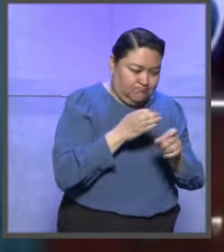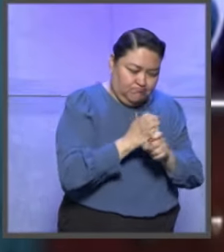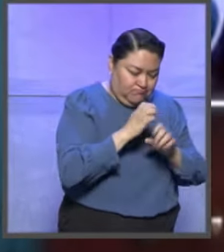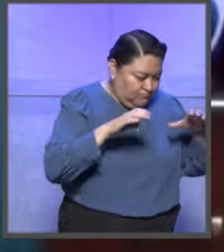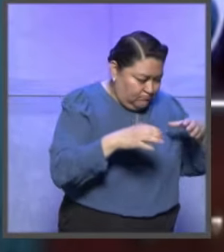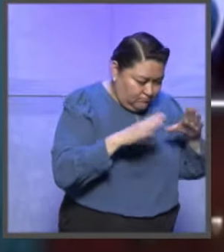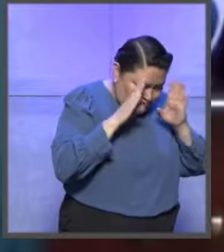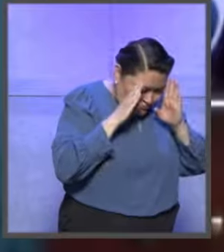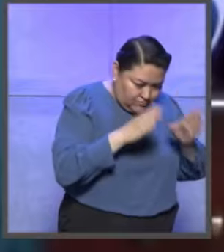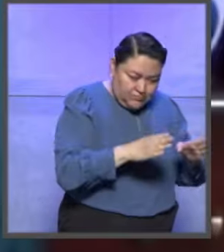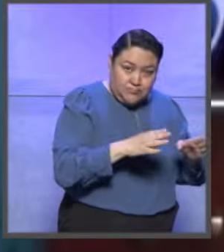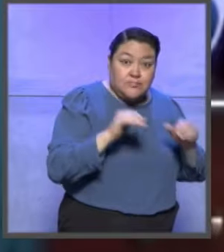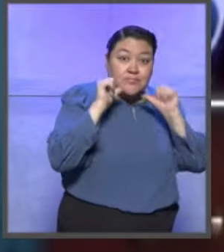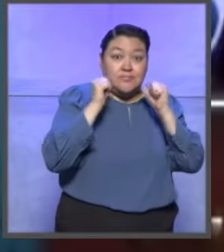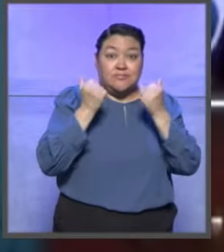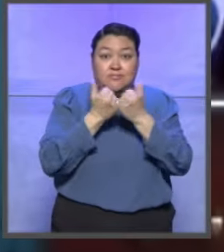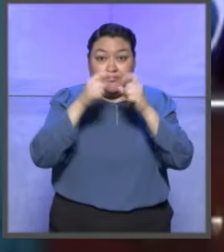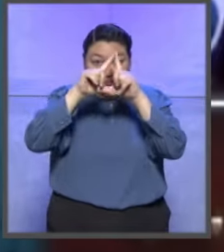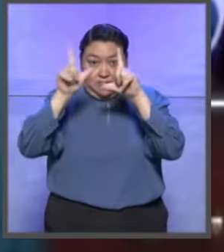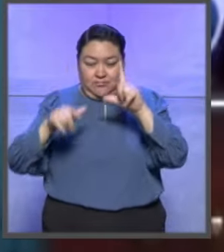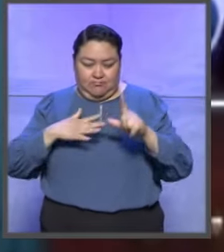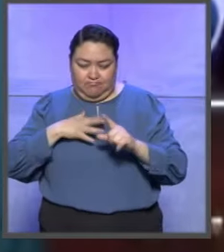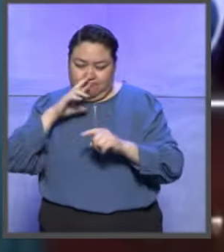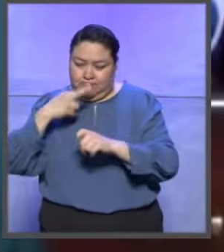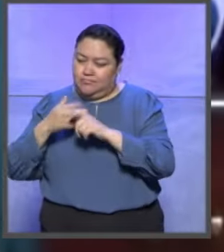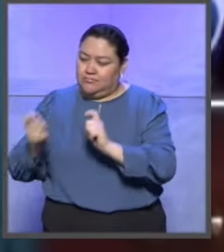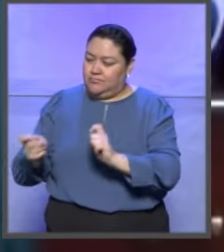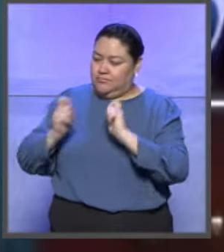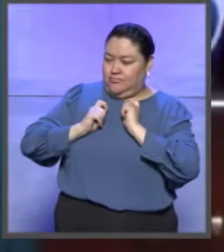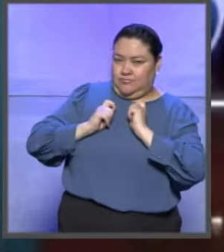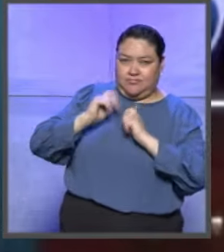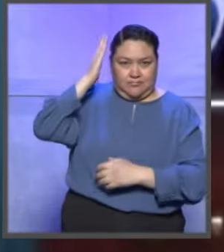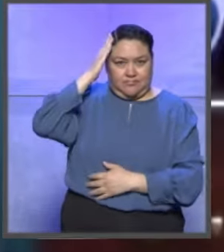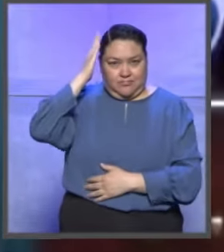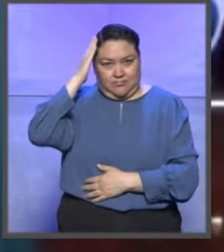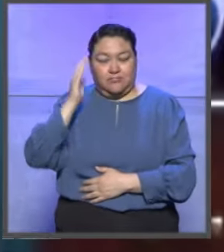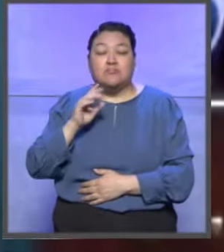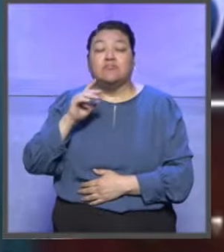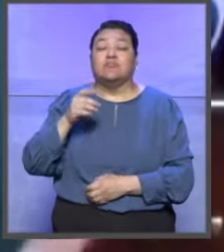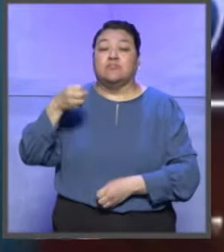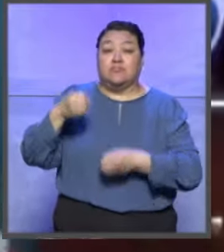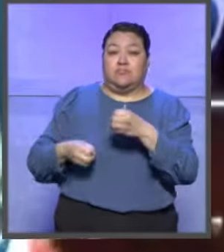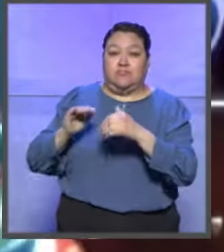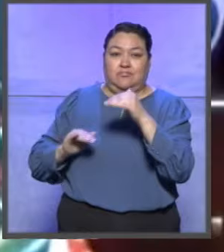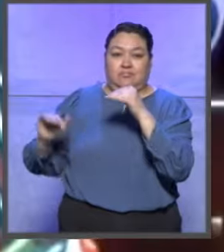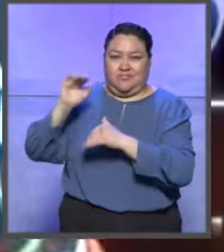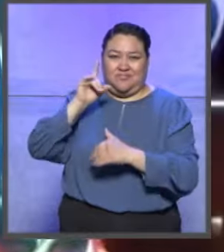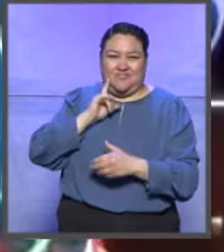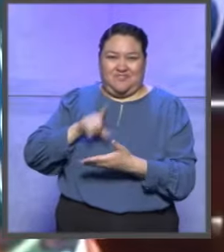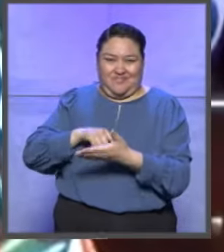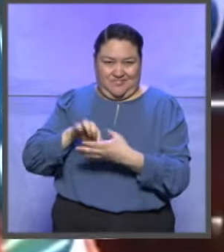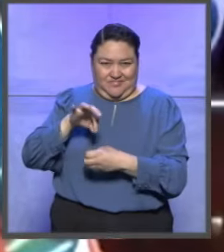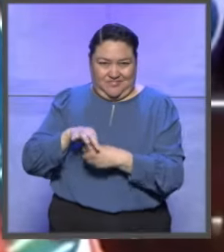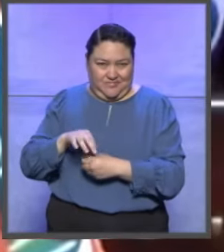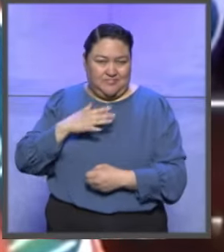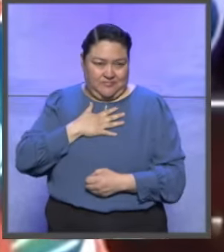trabajos. Y por eso en la asociación que hoy represento, la Asociación de Magistradas y Magistrados